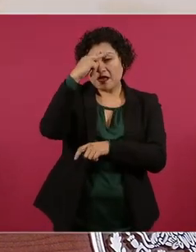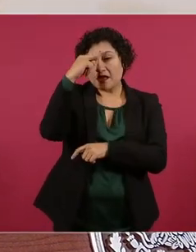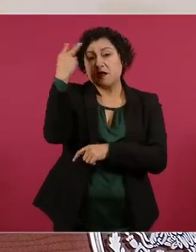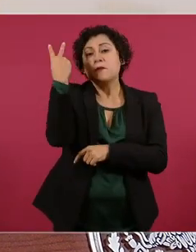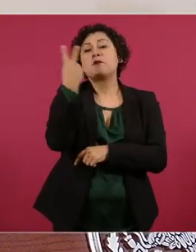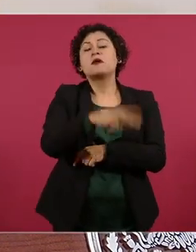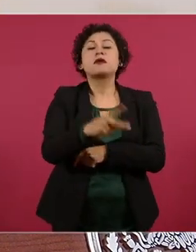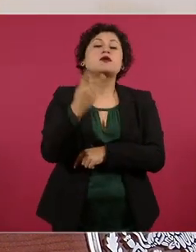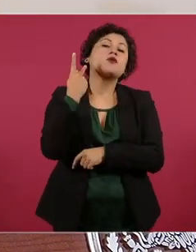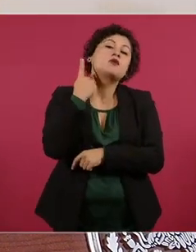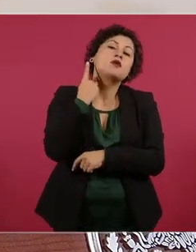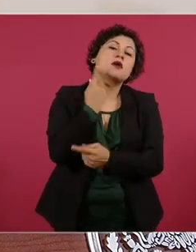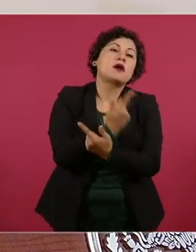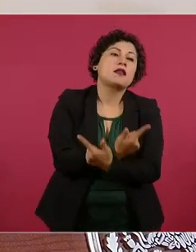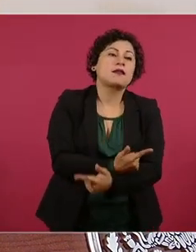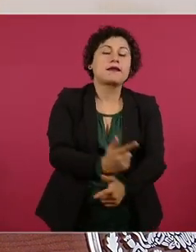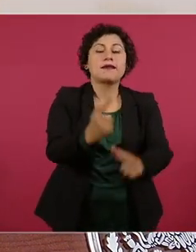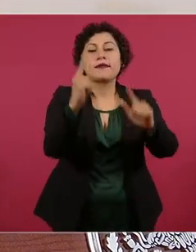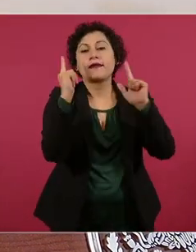elaborada